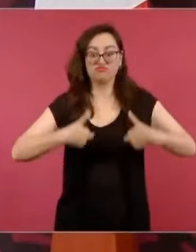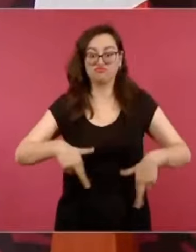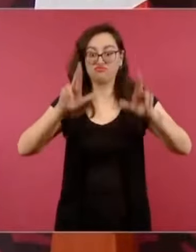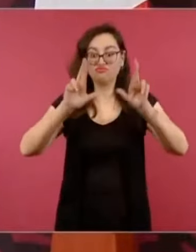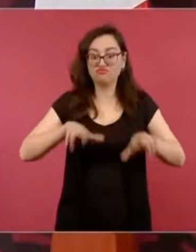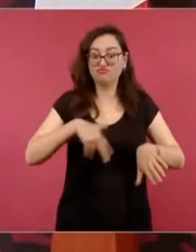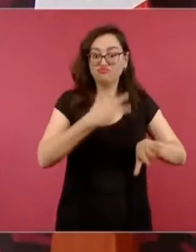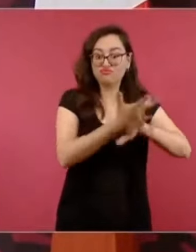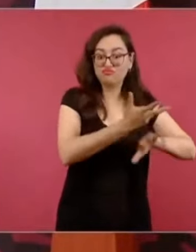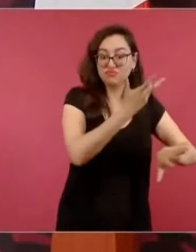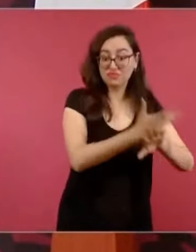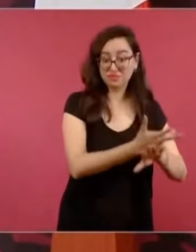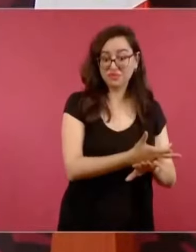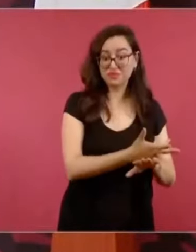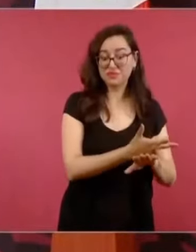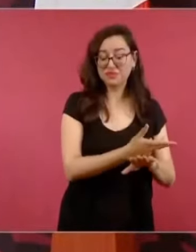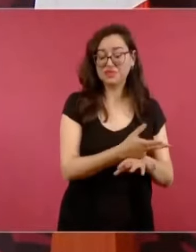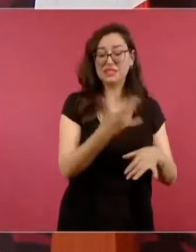de nuestros adversarios